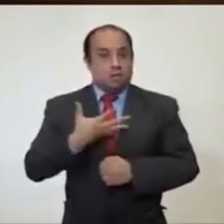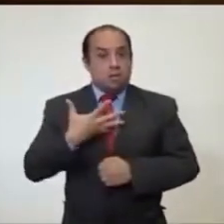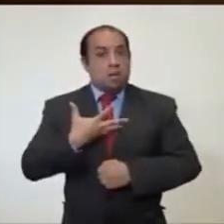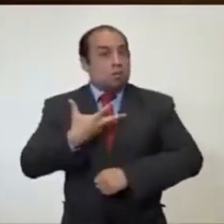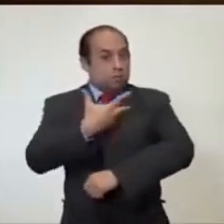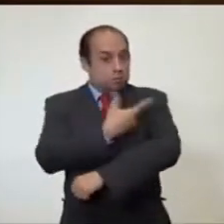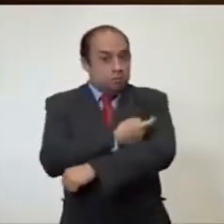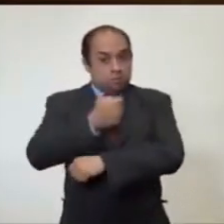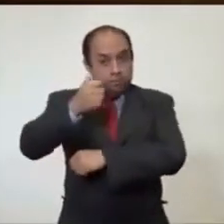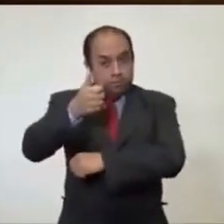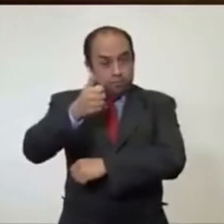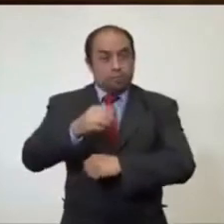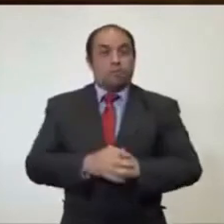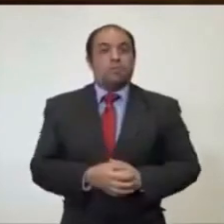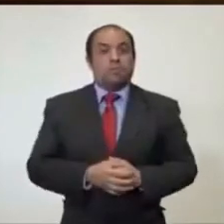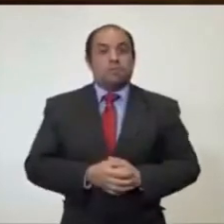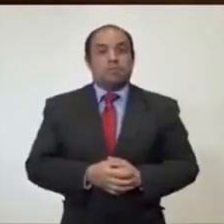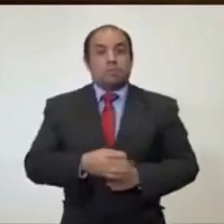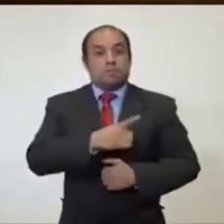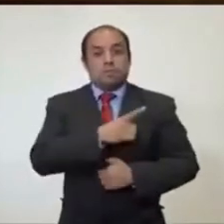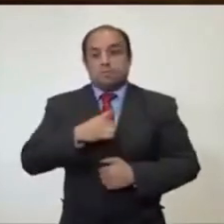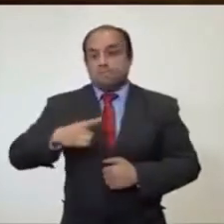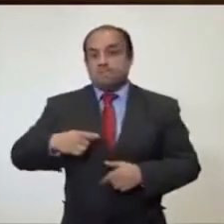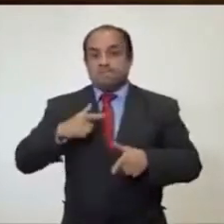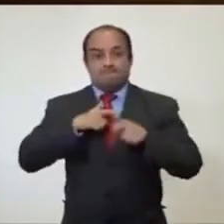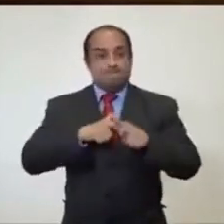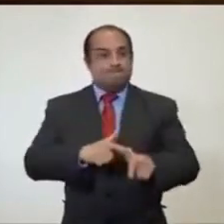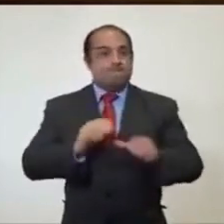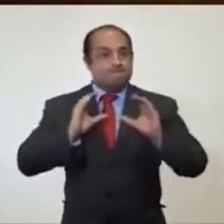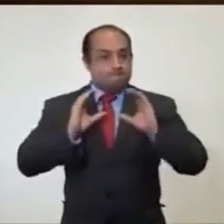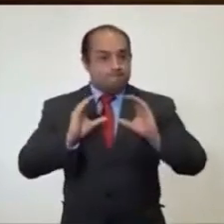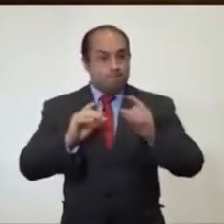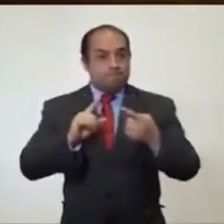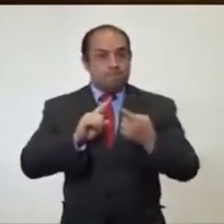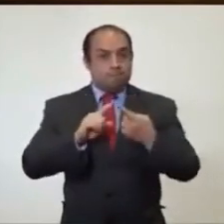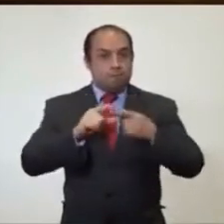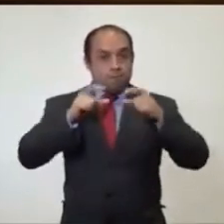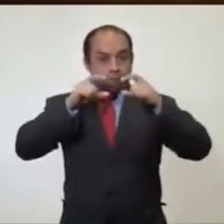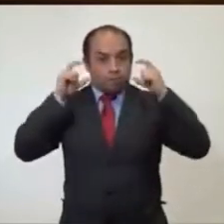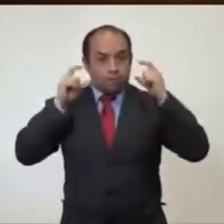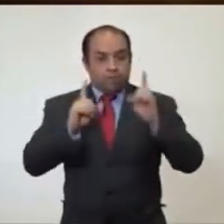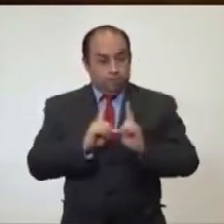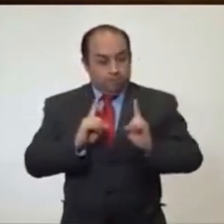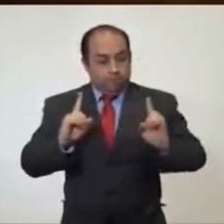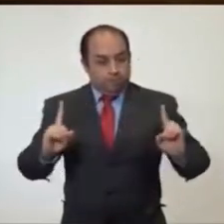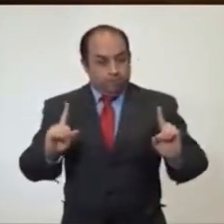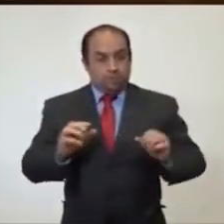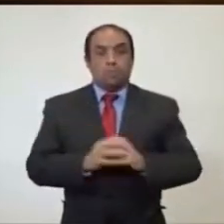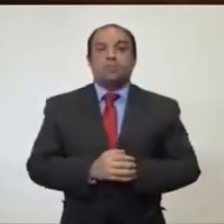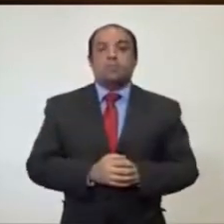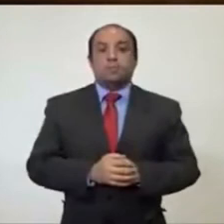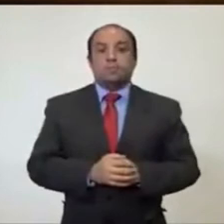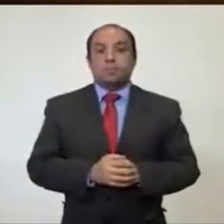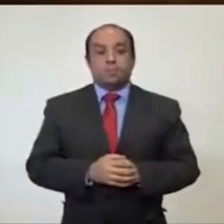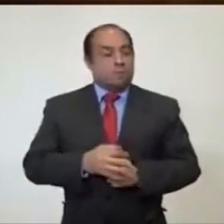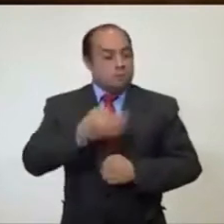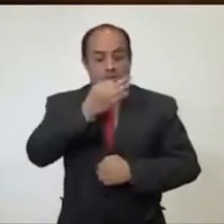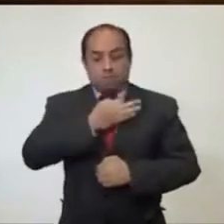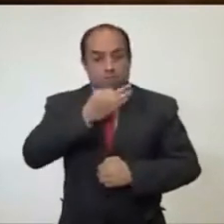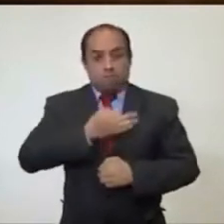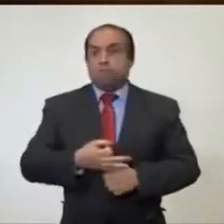cuando ya hayan recibido su primera dosis deben seguirse cuidando cubrebocas sana distancia